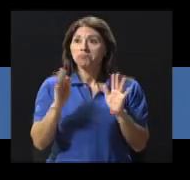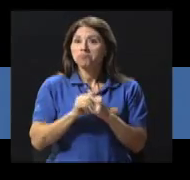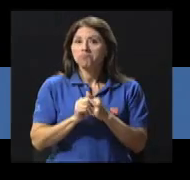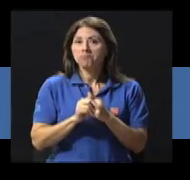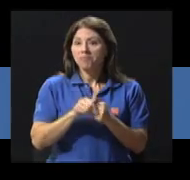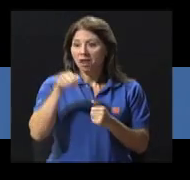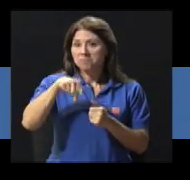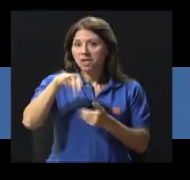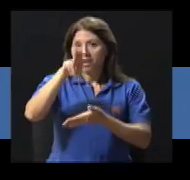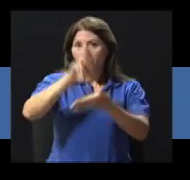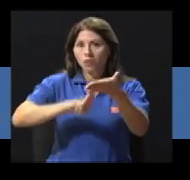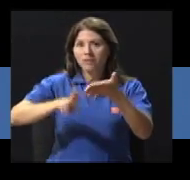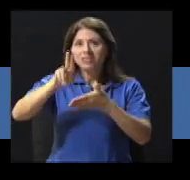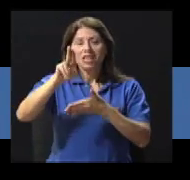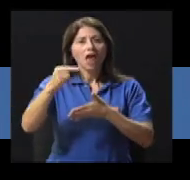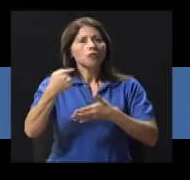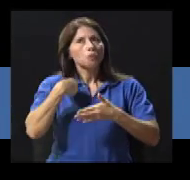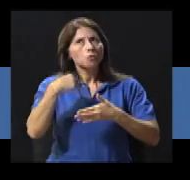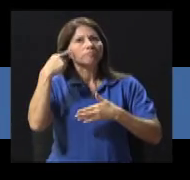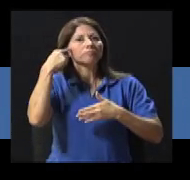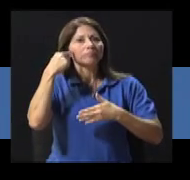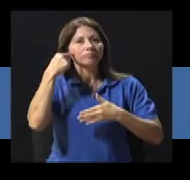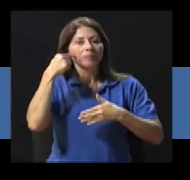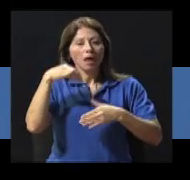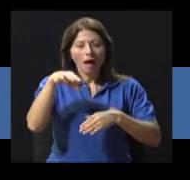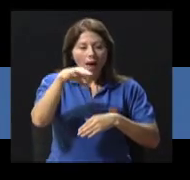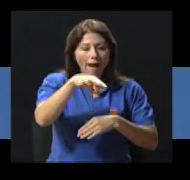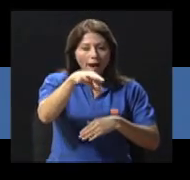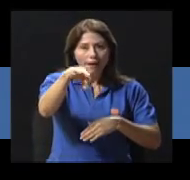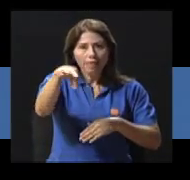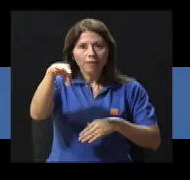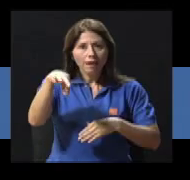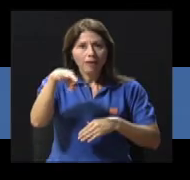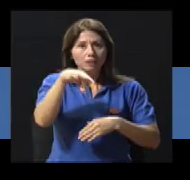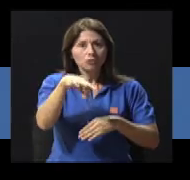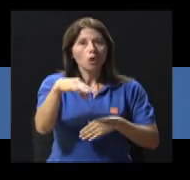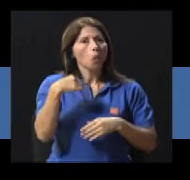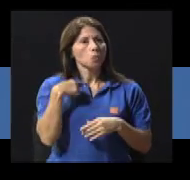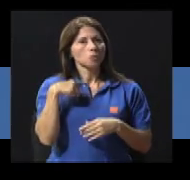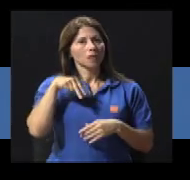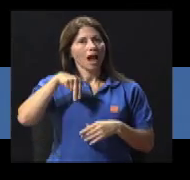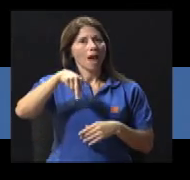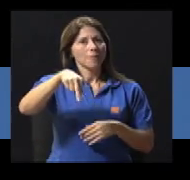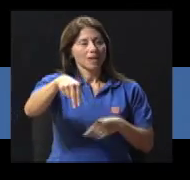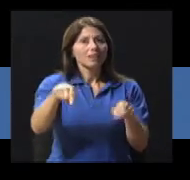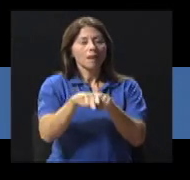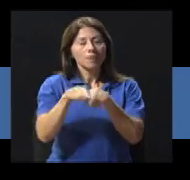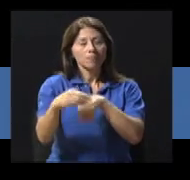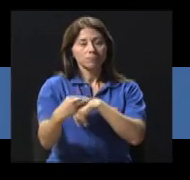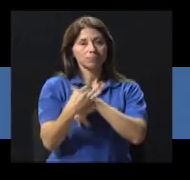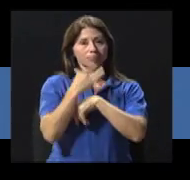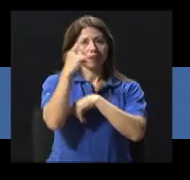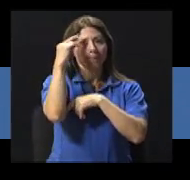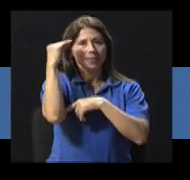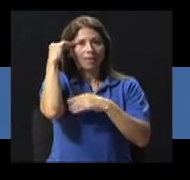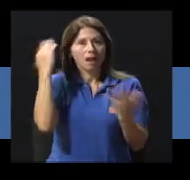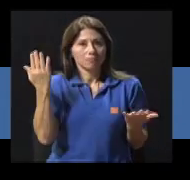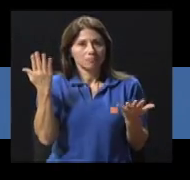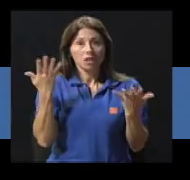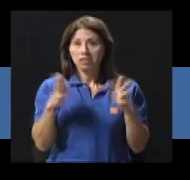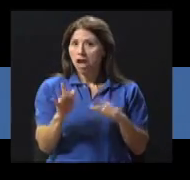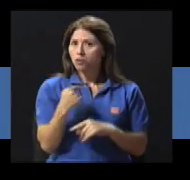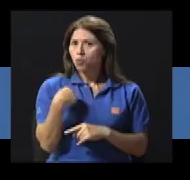Di la universidad, uno practica ajedrez, uno camina, eso también es mental, ¿no? De todo, o sea, ya no estoy